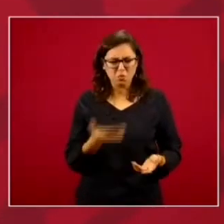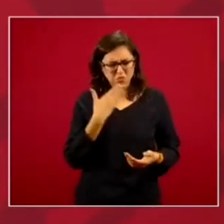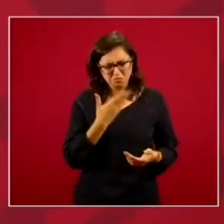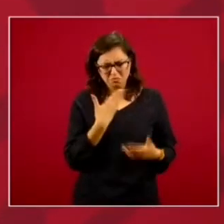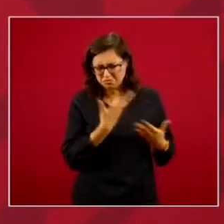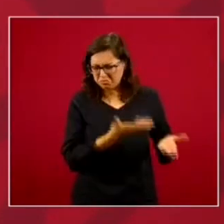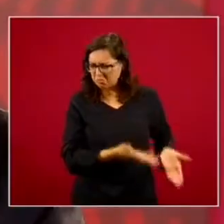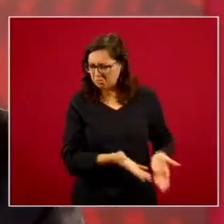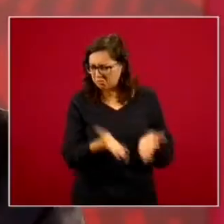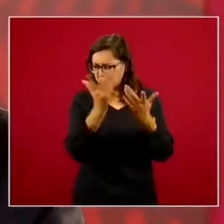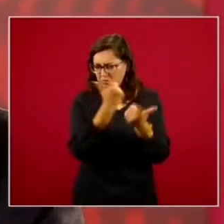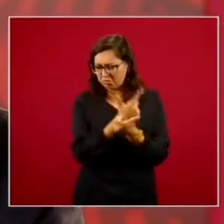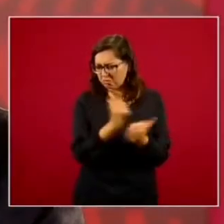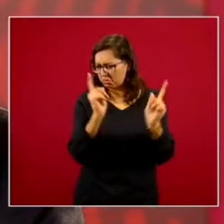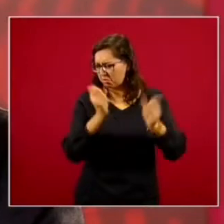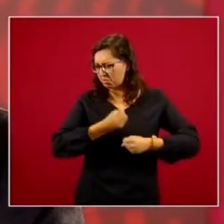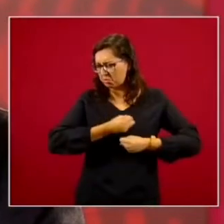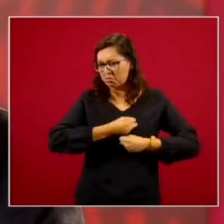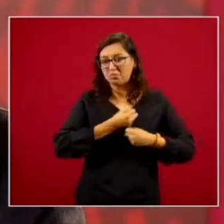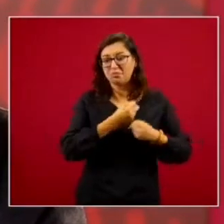mí